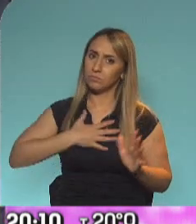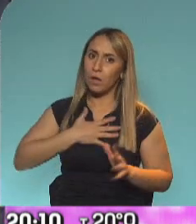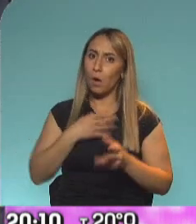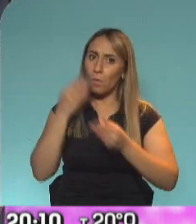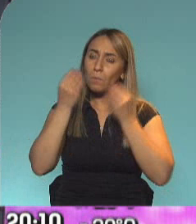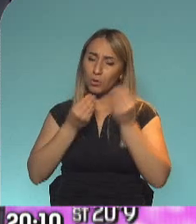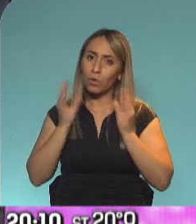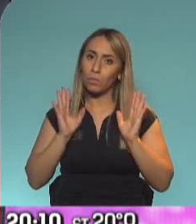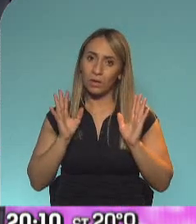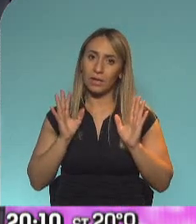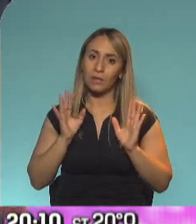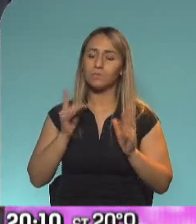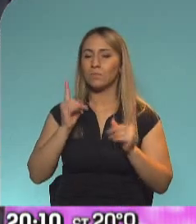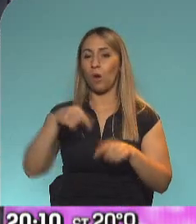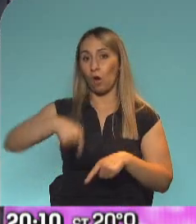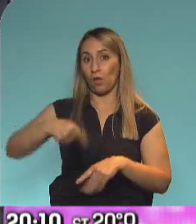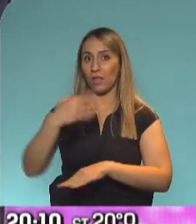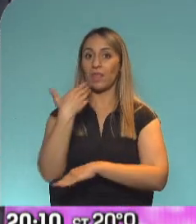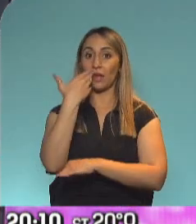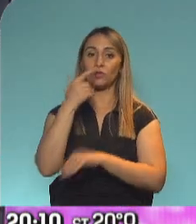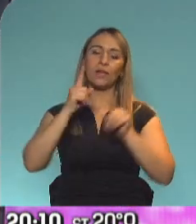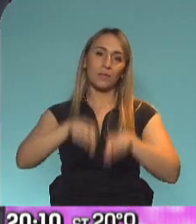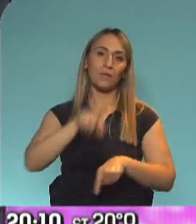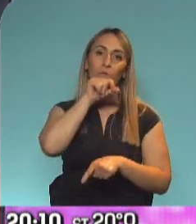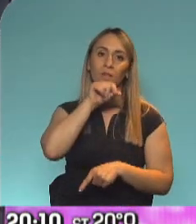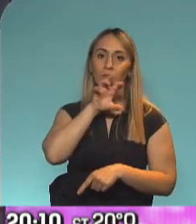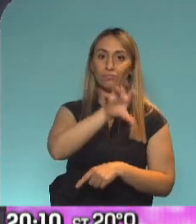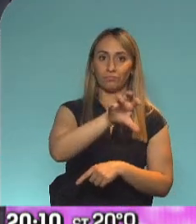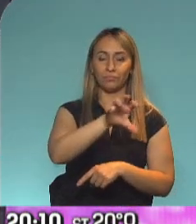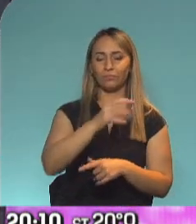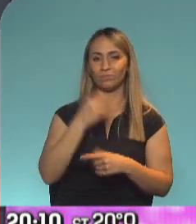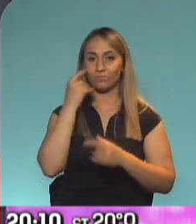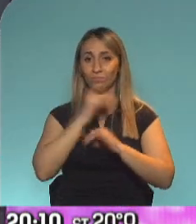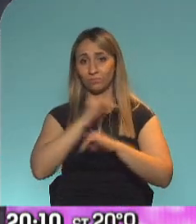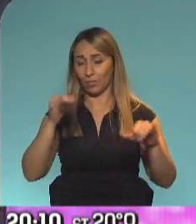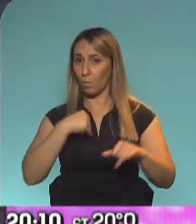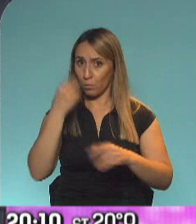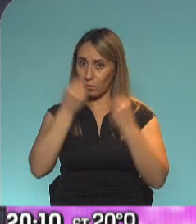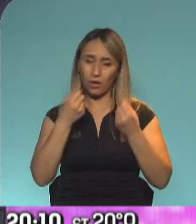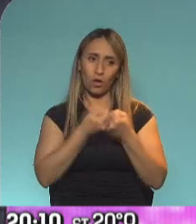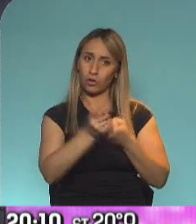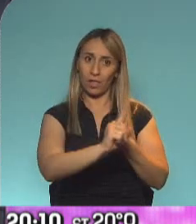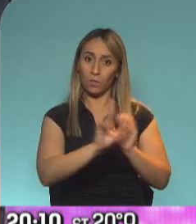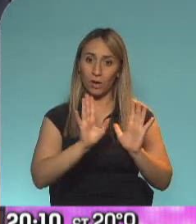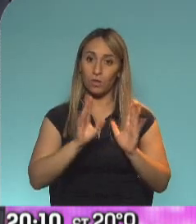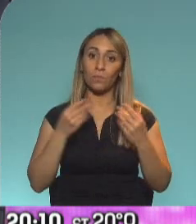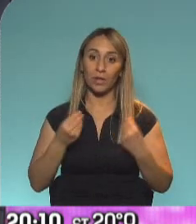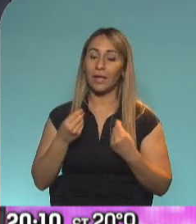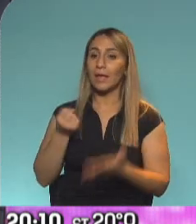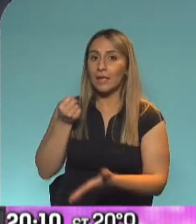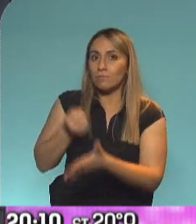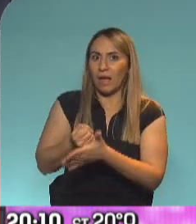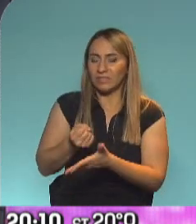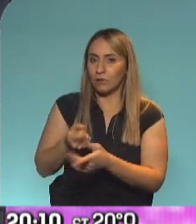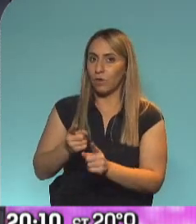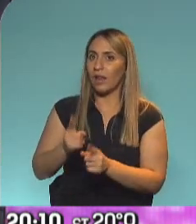lo dejó entrever en un discurso hoy y también en su cuenta de Twitter, y aclaró que no está de acuerdo. ¿Y por qué? Porque dijo, esto impacta en una de las